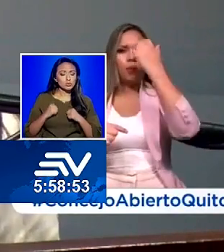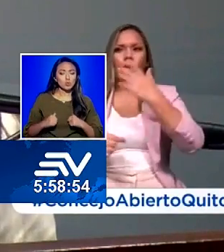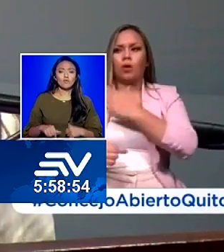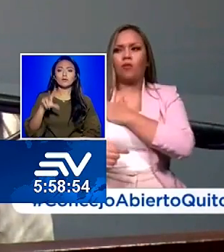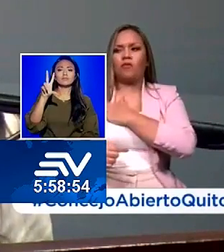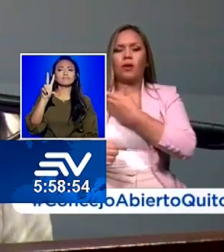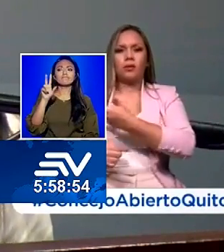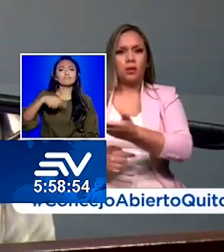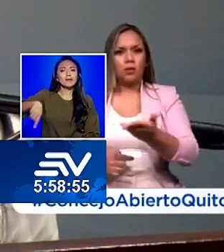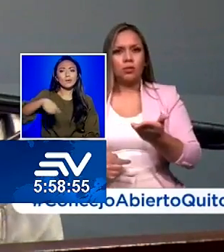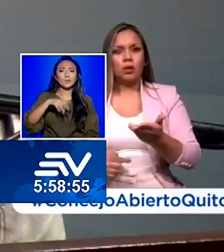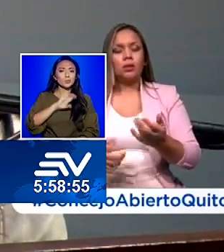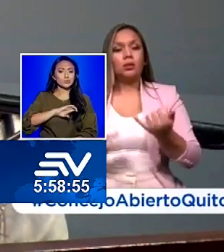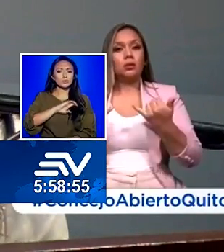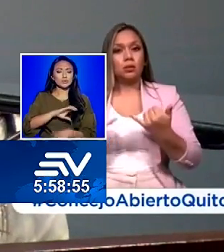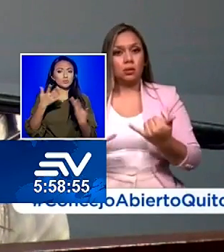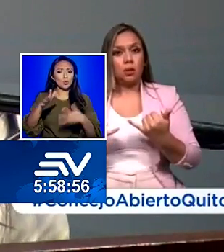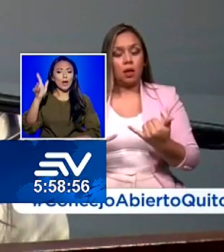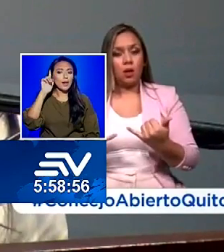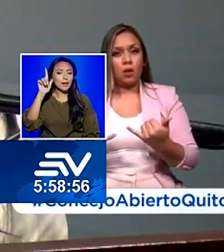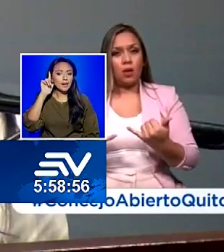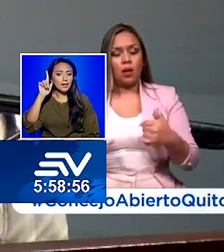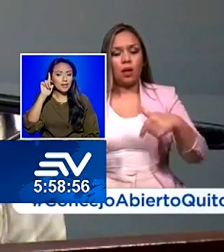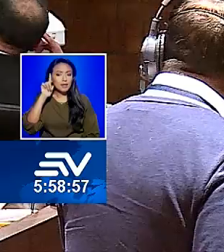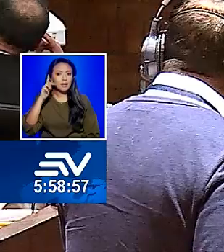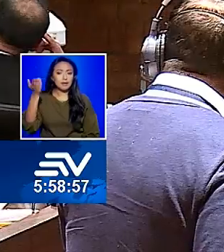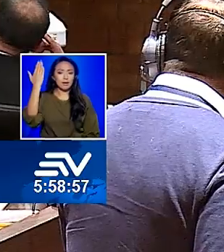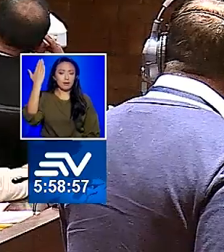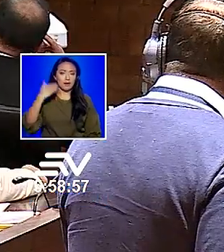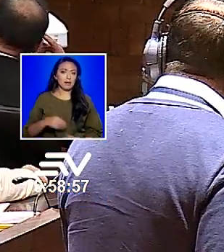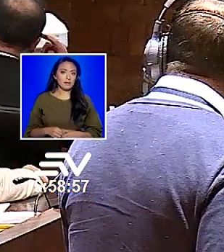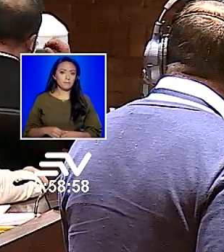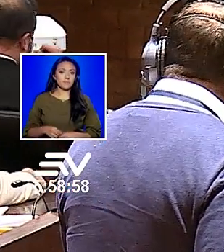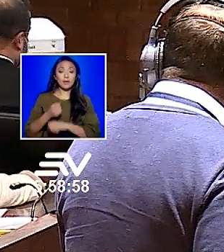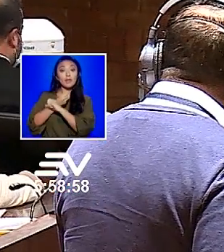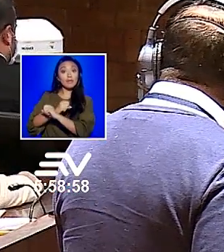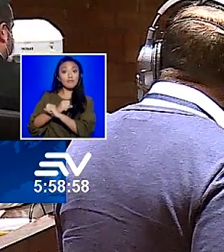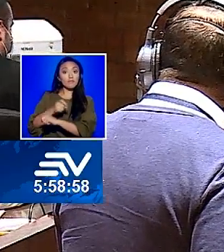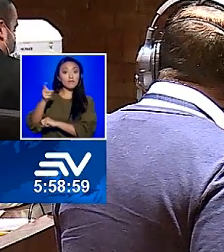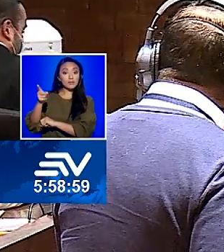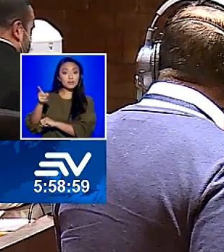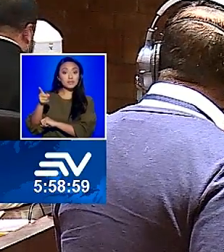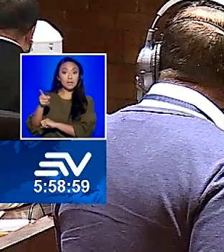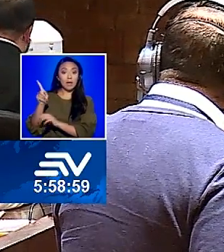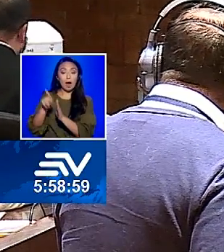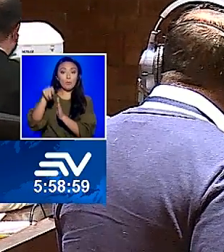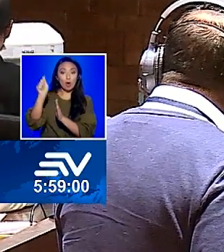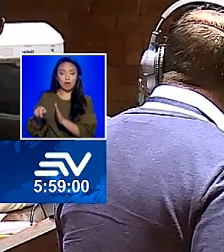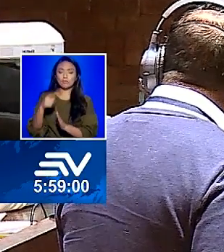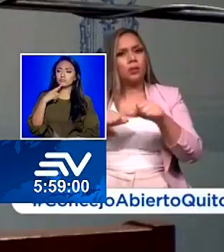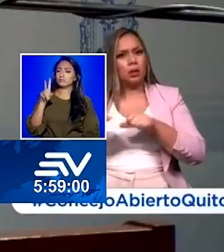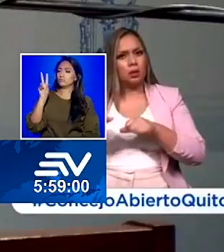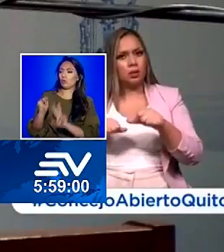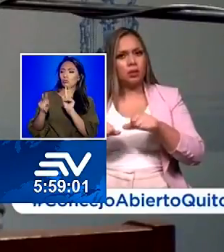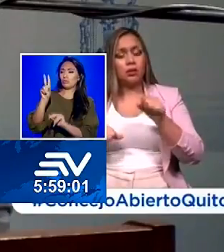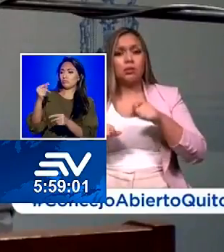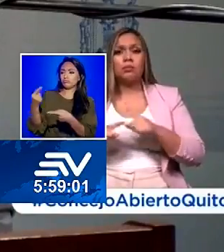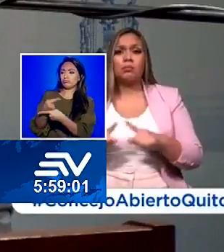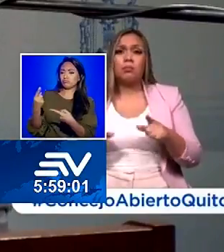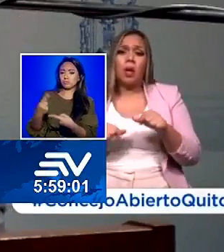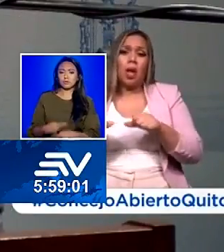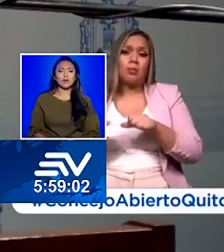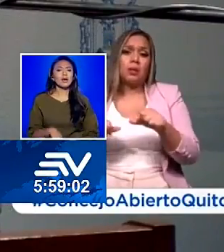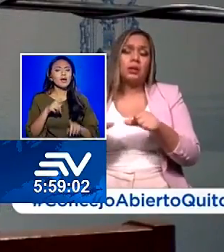institucionalidad la falta de liderazgo del señor alcalde la defensa de iun da por su parte refutó estos alegatos pero es la